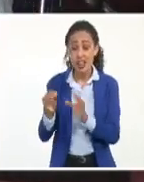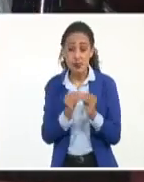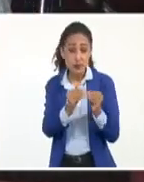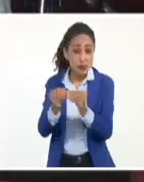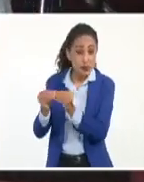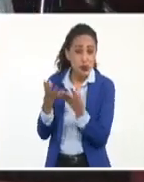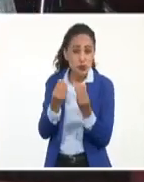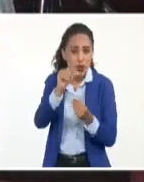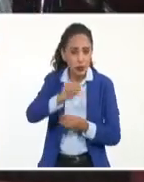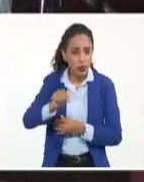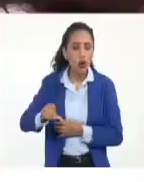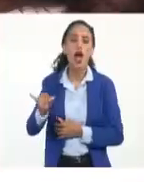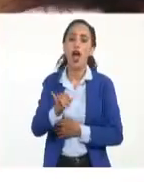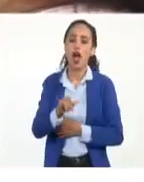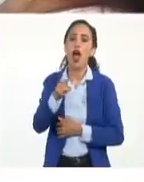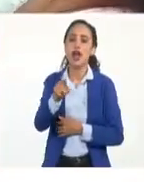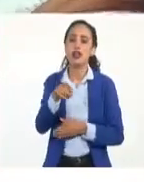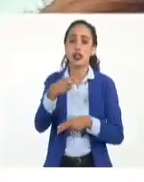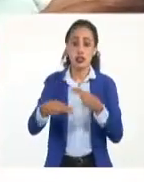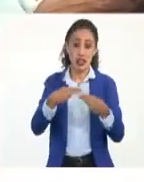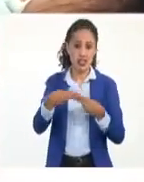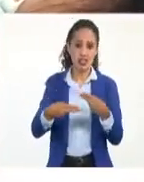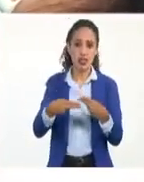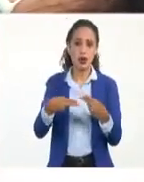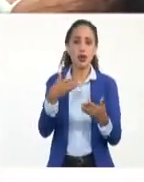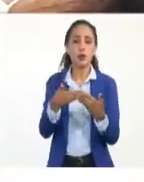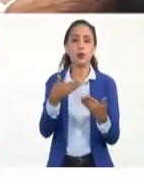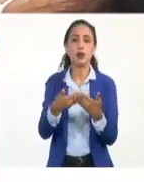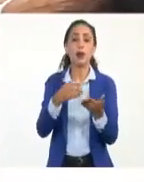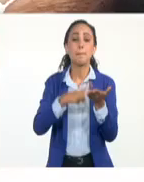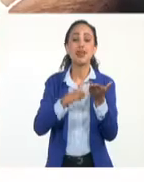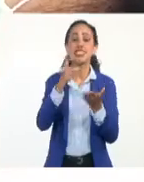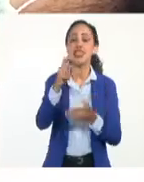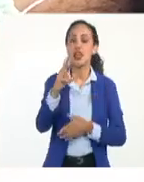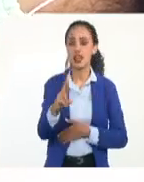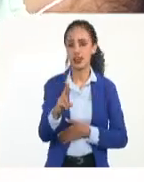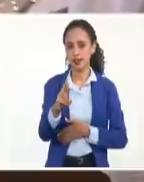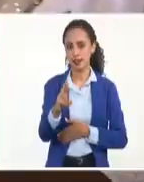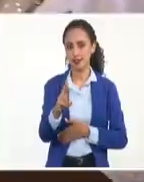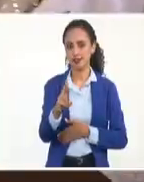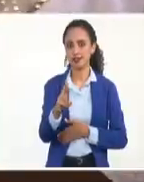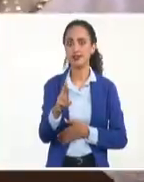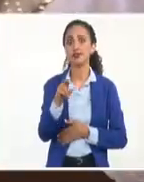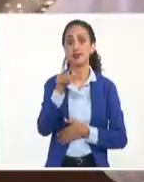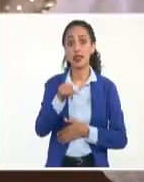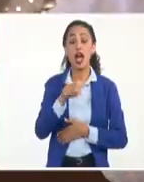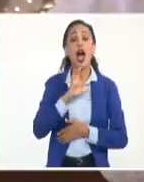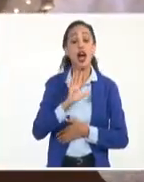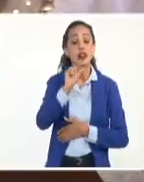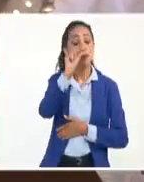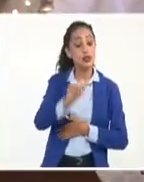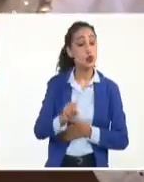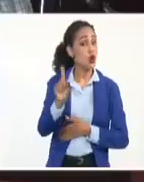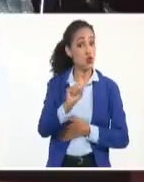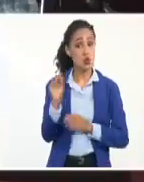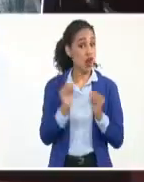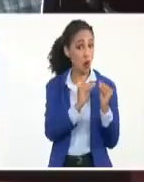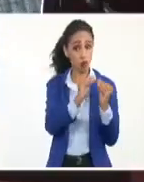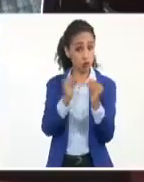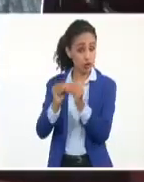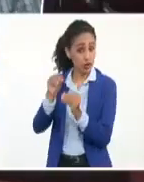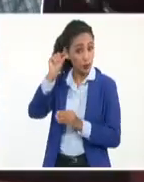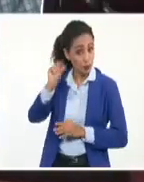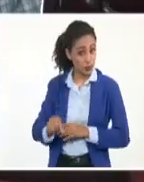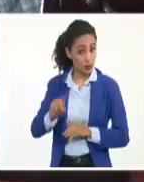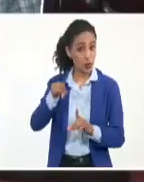PCR. Para estar seguro que no se nos está quedando nadie por detrás. Si no es contacto de un caso confirmado o no